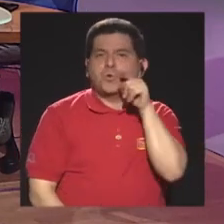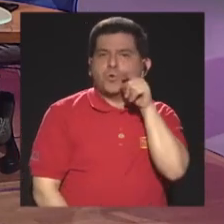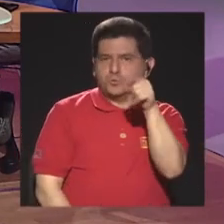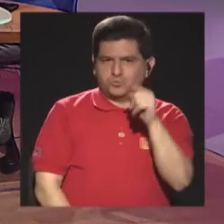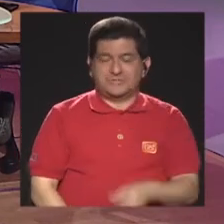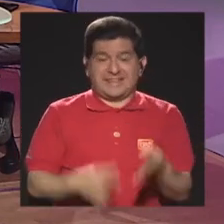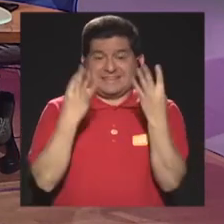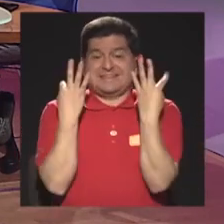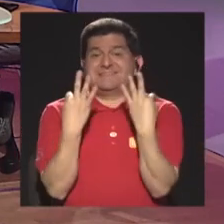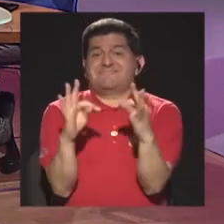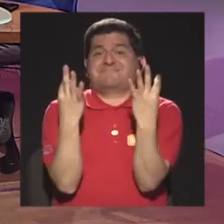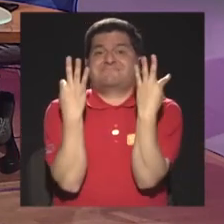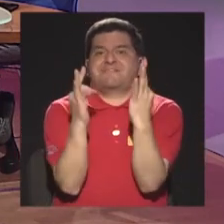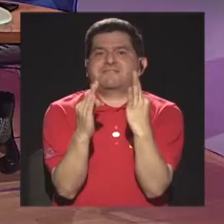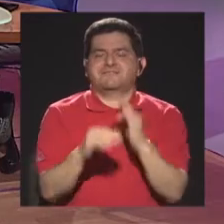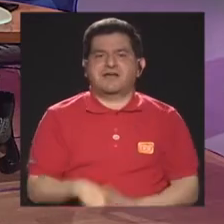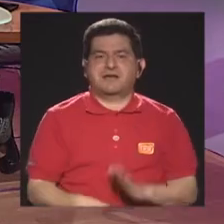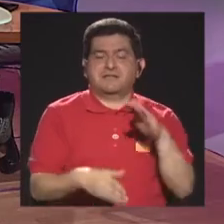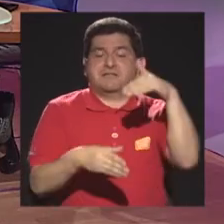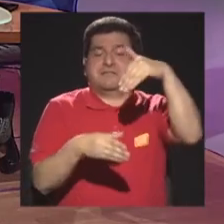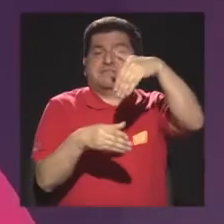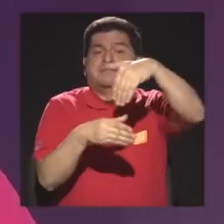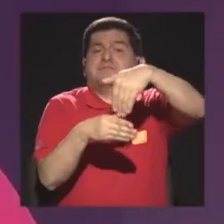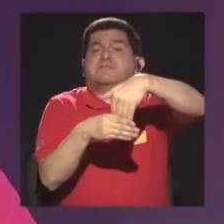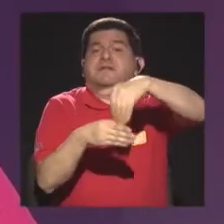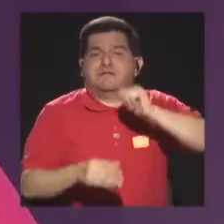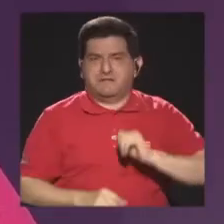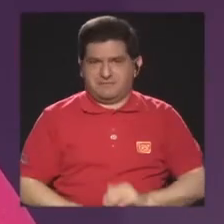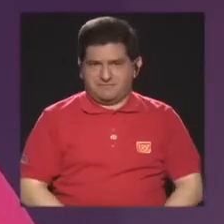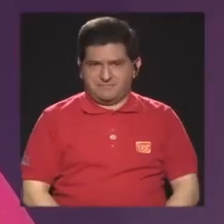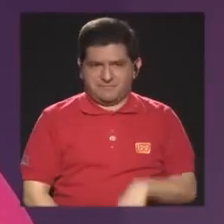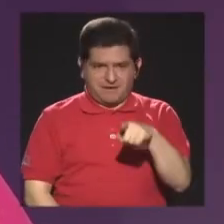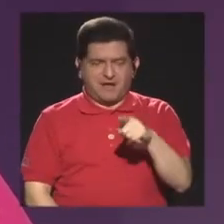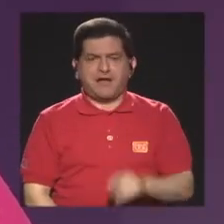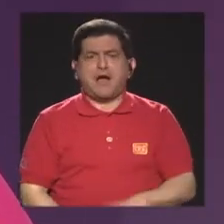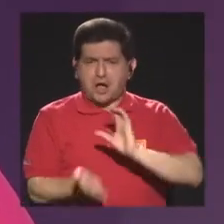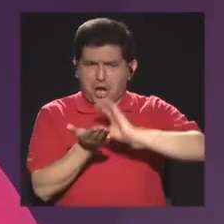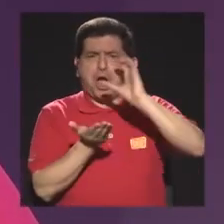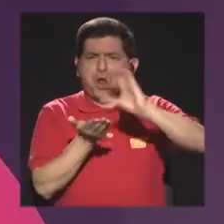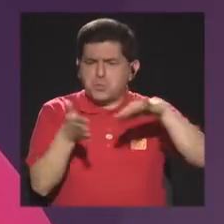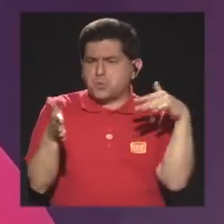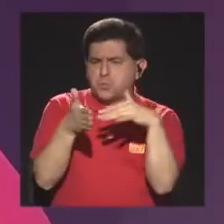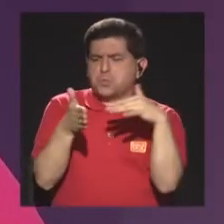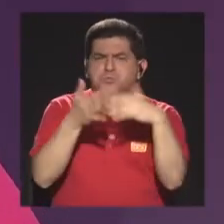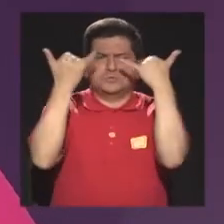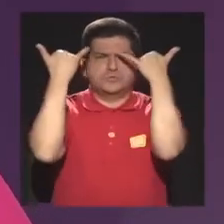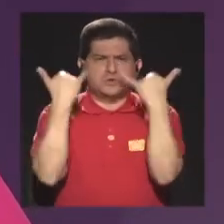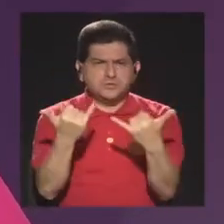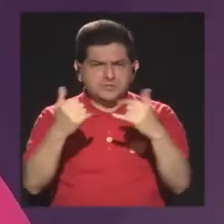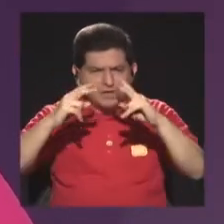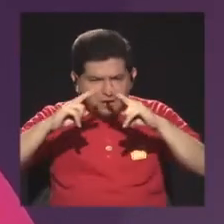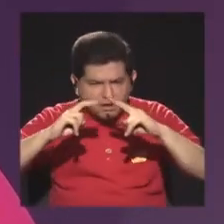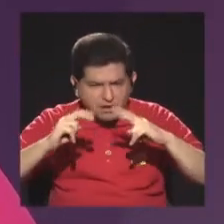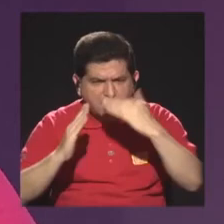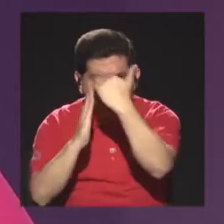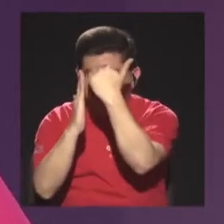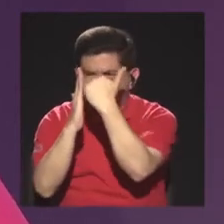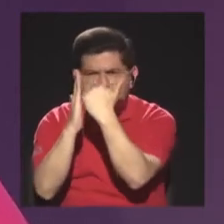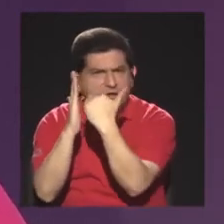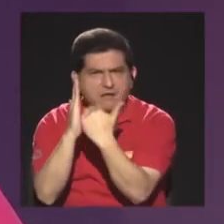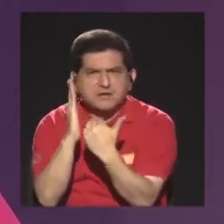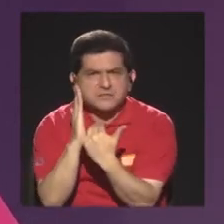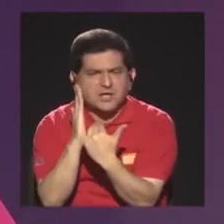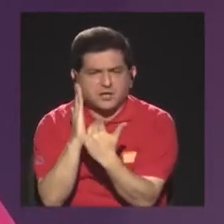usted intentar entrar a tomar el curso, de una vez revisaban la lista y